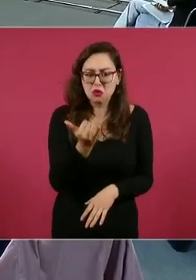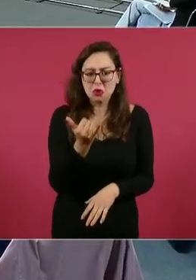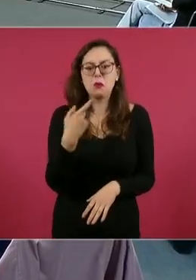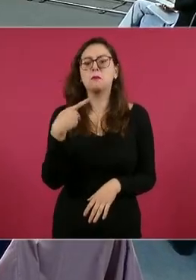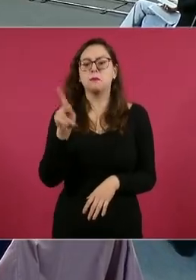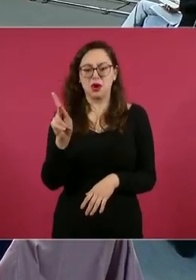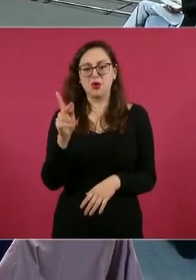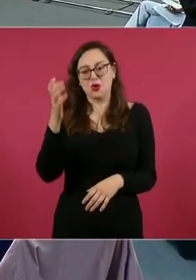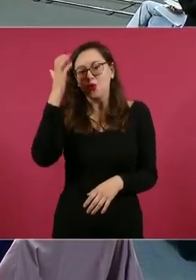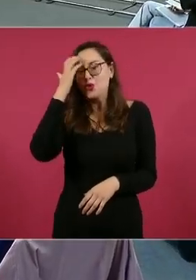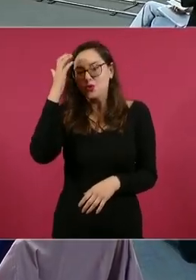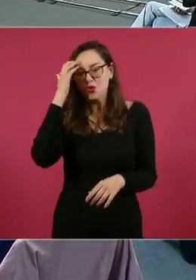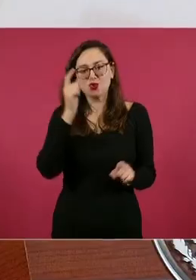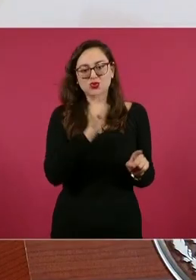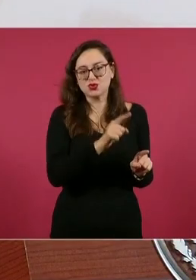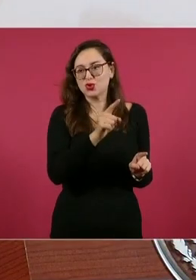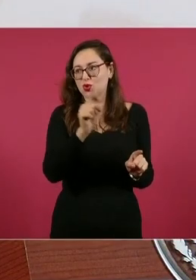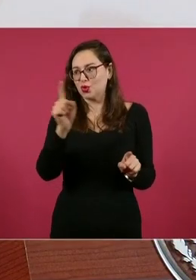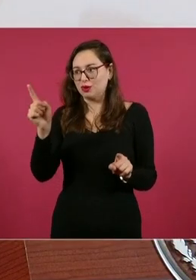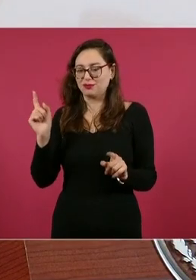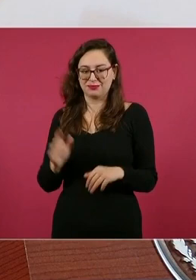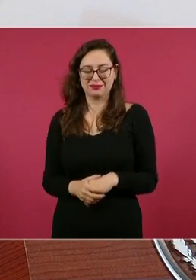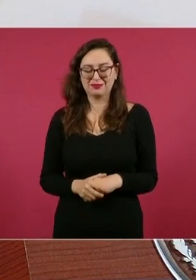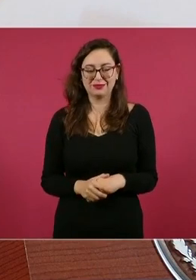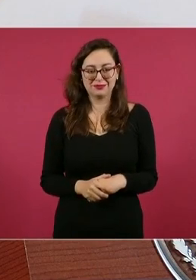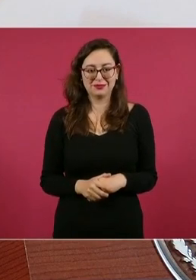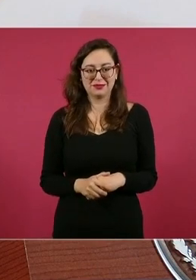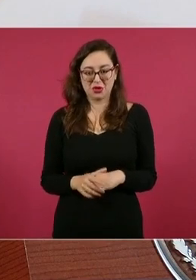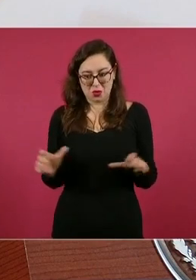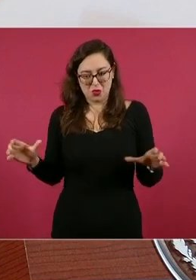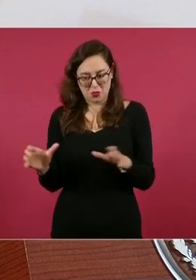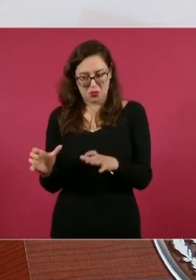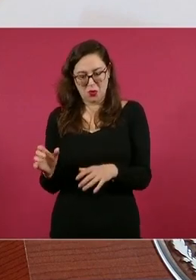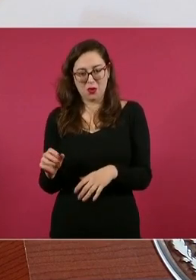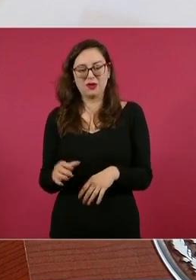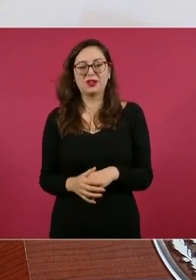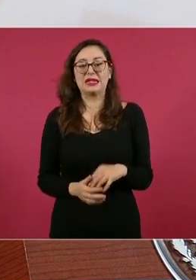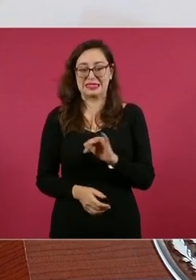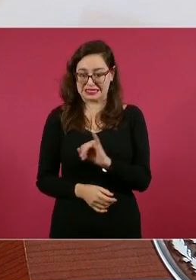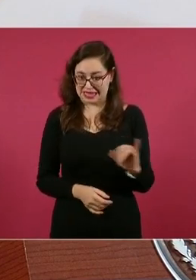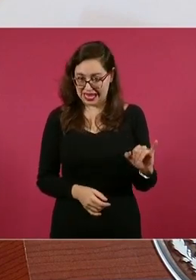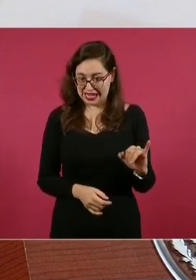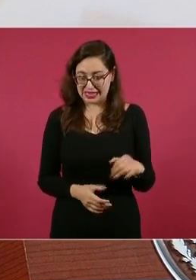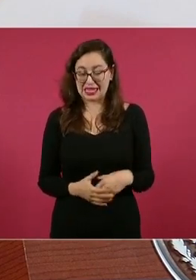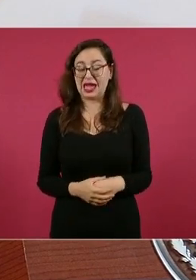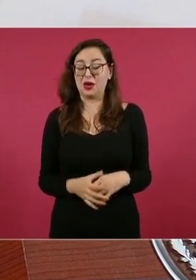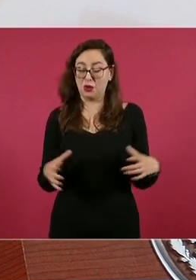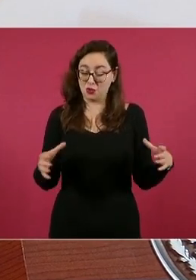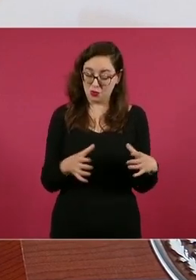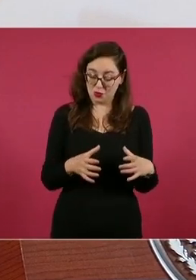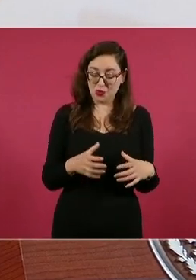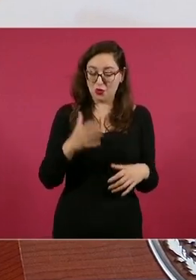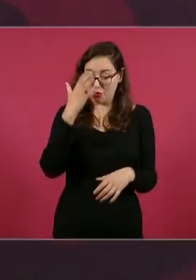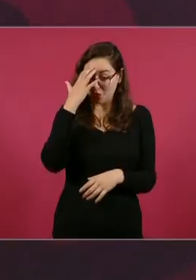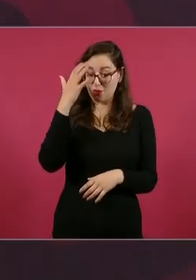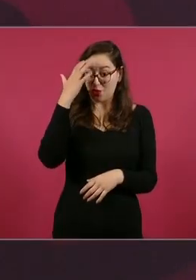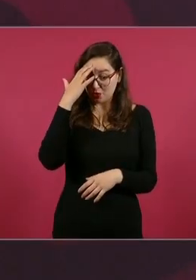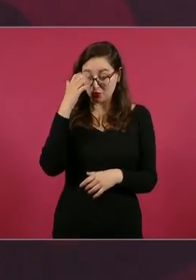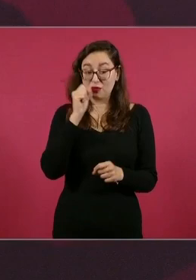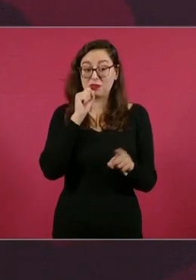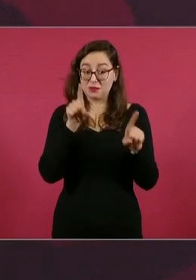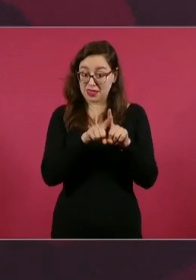quién en la izquierda Sí y conozco mucho lo que significa el